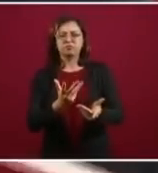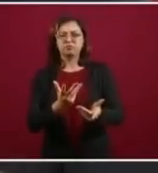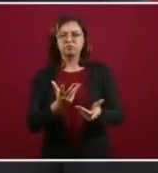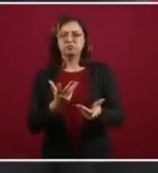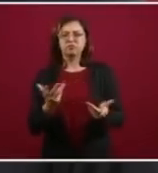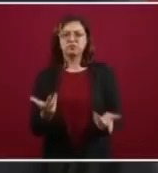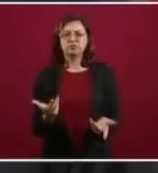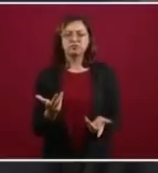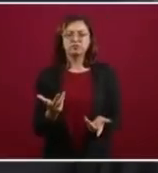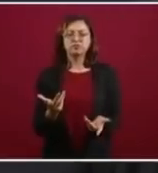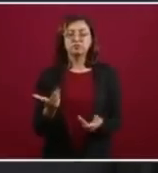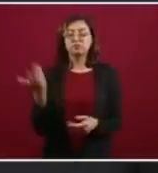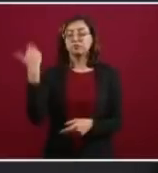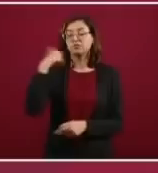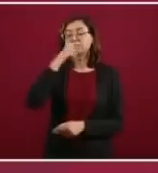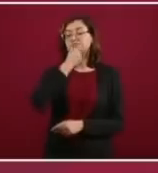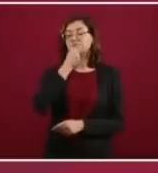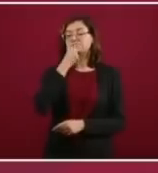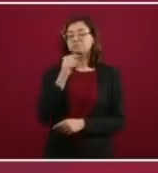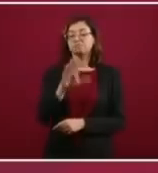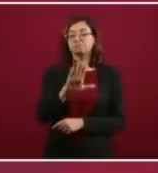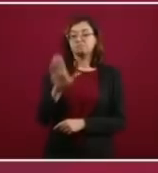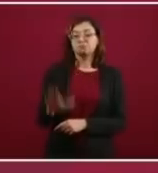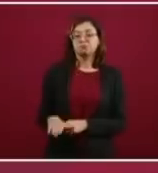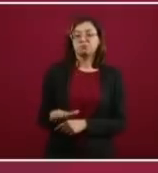un poco como decía el finado,